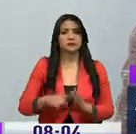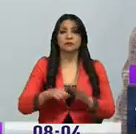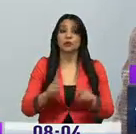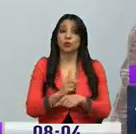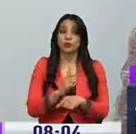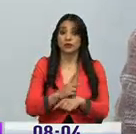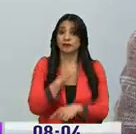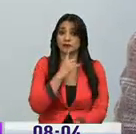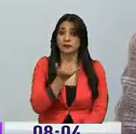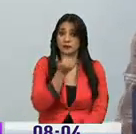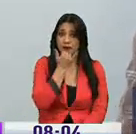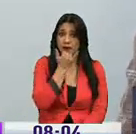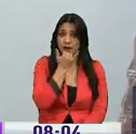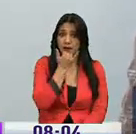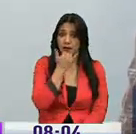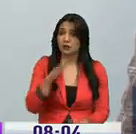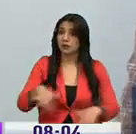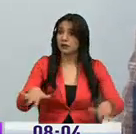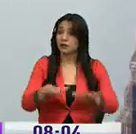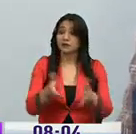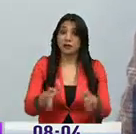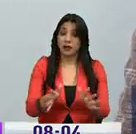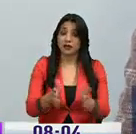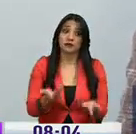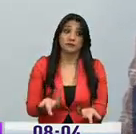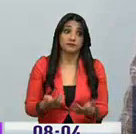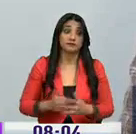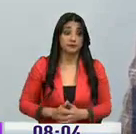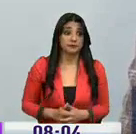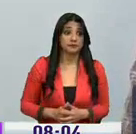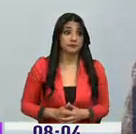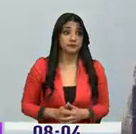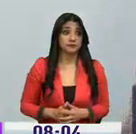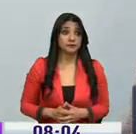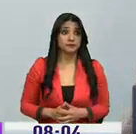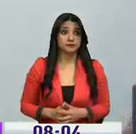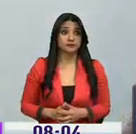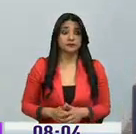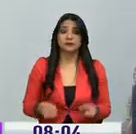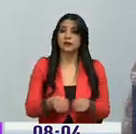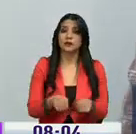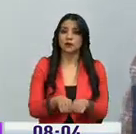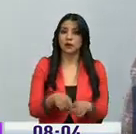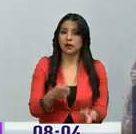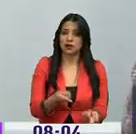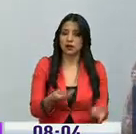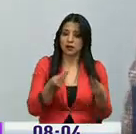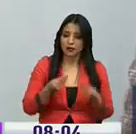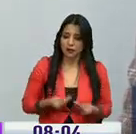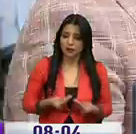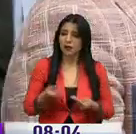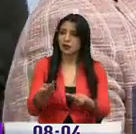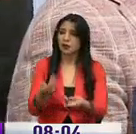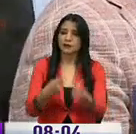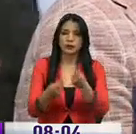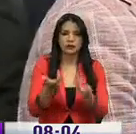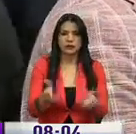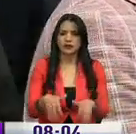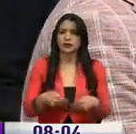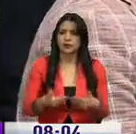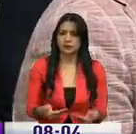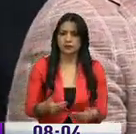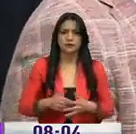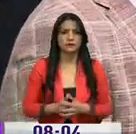mala manera y ni siquiera lo ocupa, eso viene siendo como lo del perro del hortelano, ni come ni deja comer. Mientras